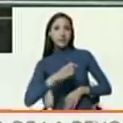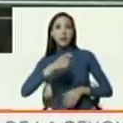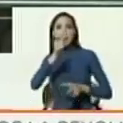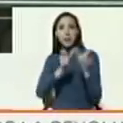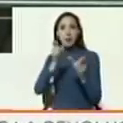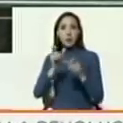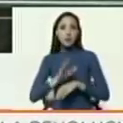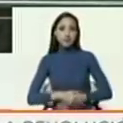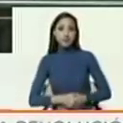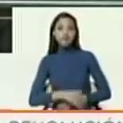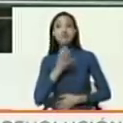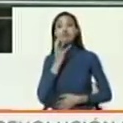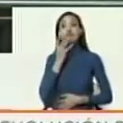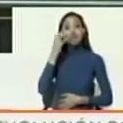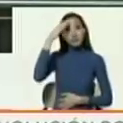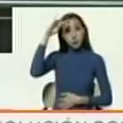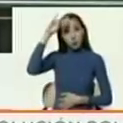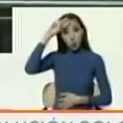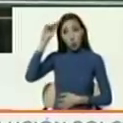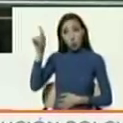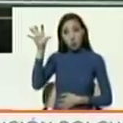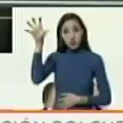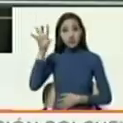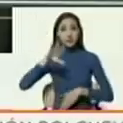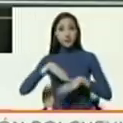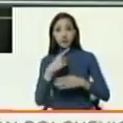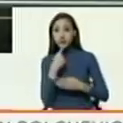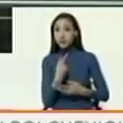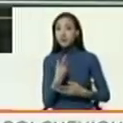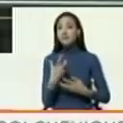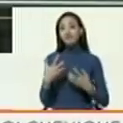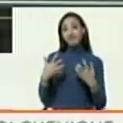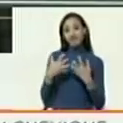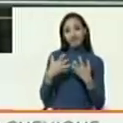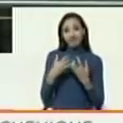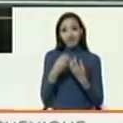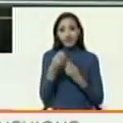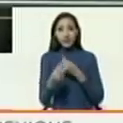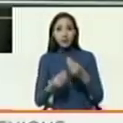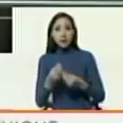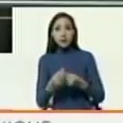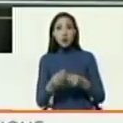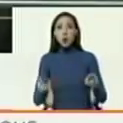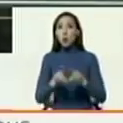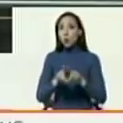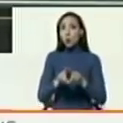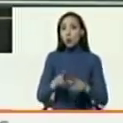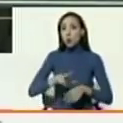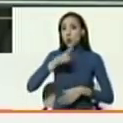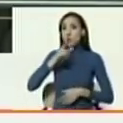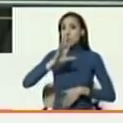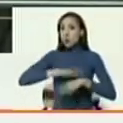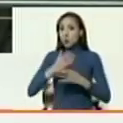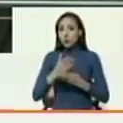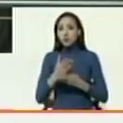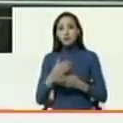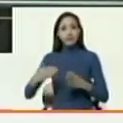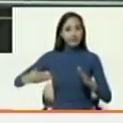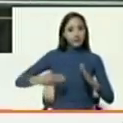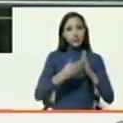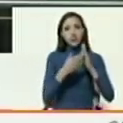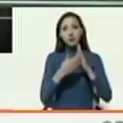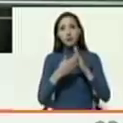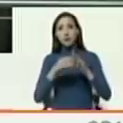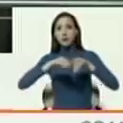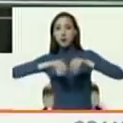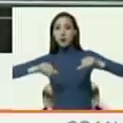el ejemplo más emblemático de la perversidad de las acciones unilaterales con forzado impacto extraterritorial. Lo